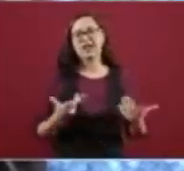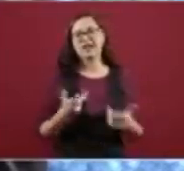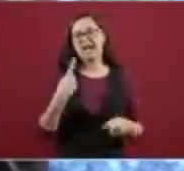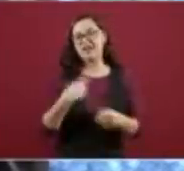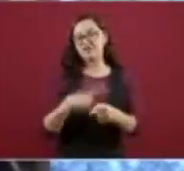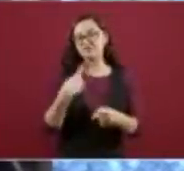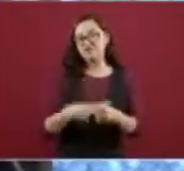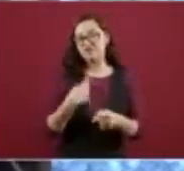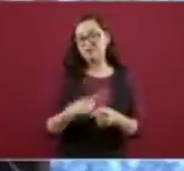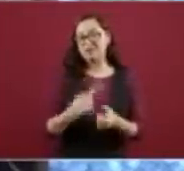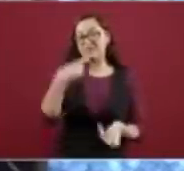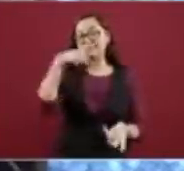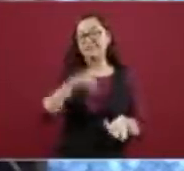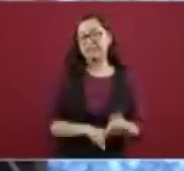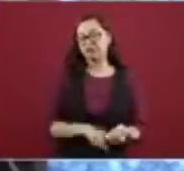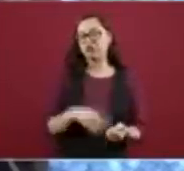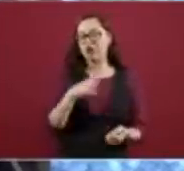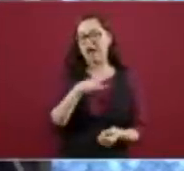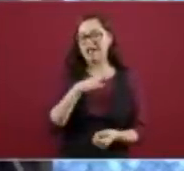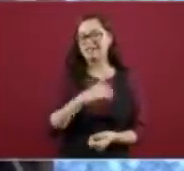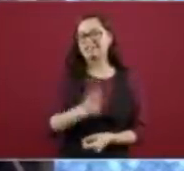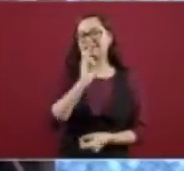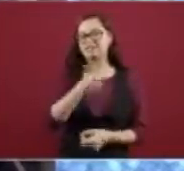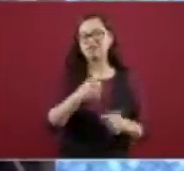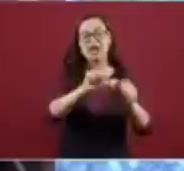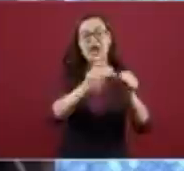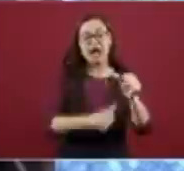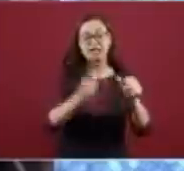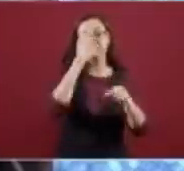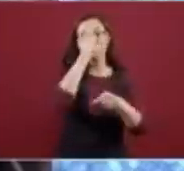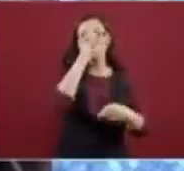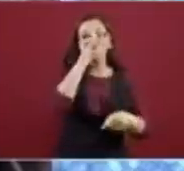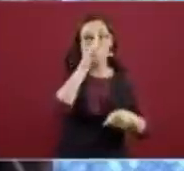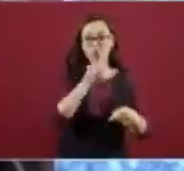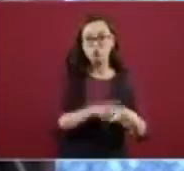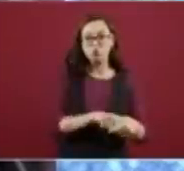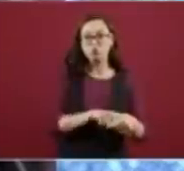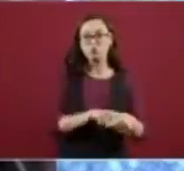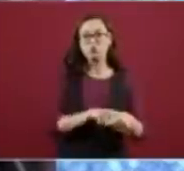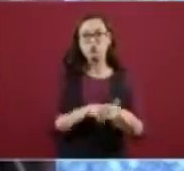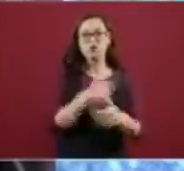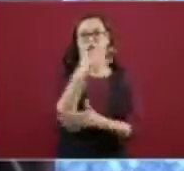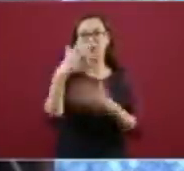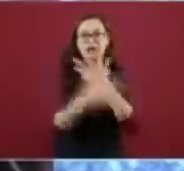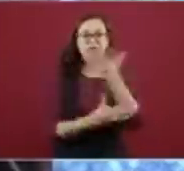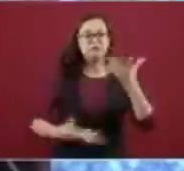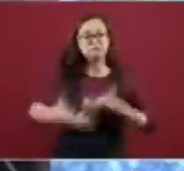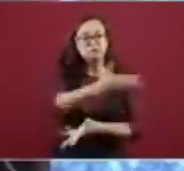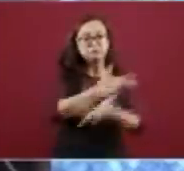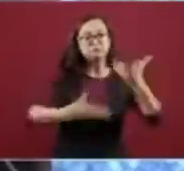ver cultura, y en este caso, además del arte y de la cultura, de convivir con la naturaleza,